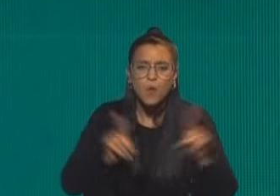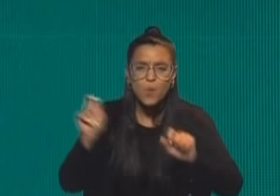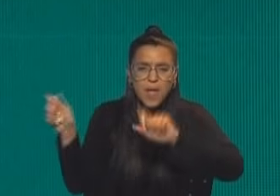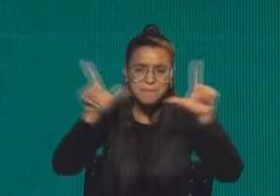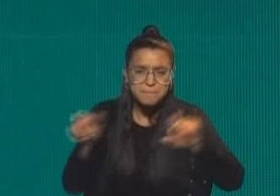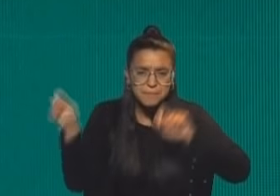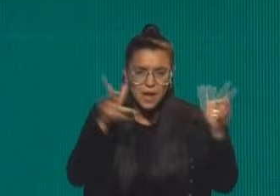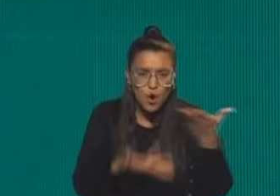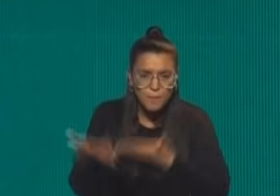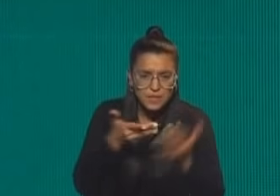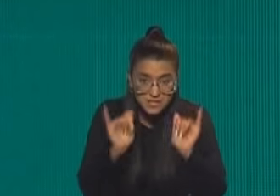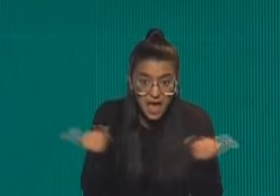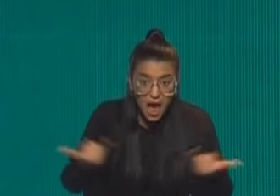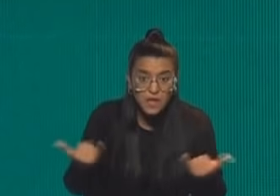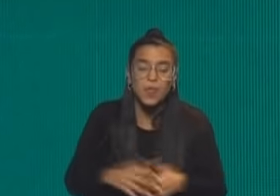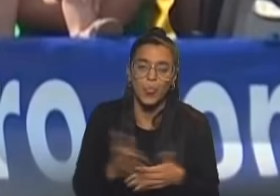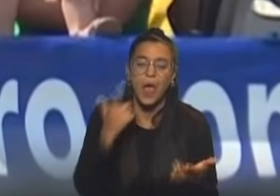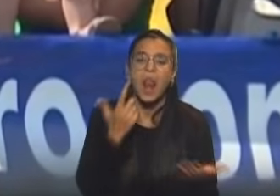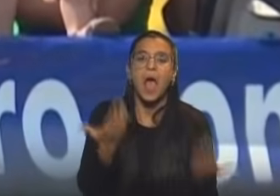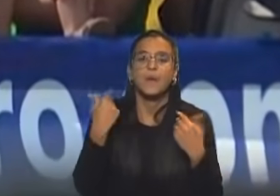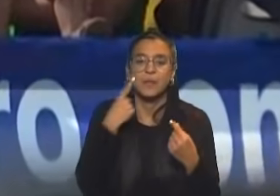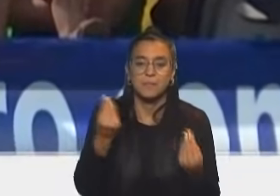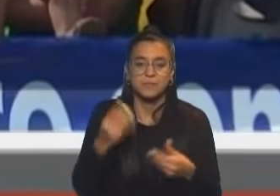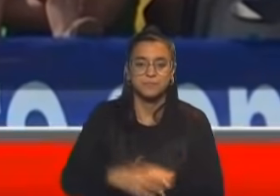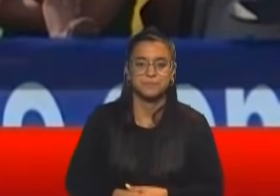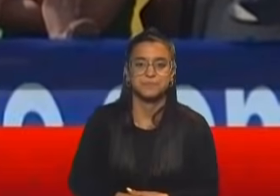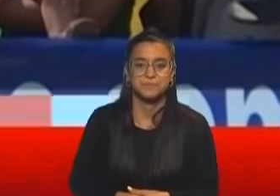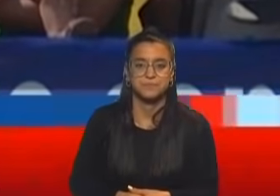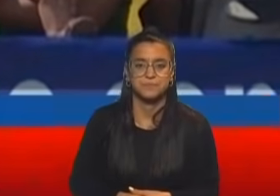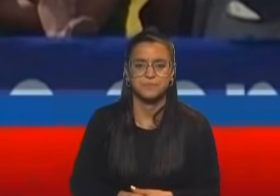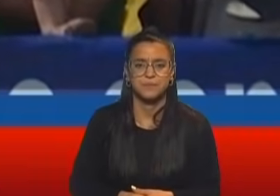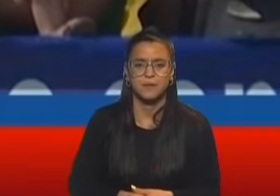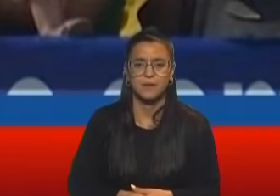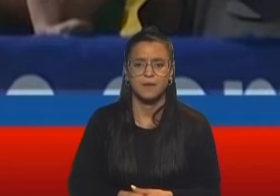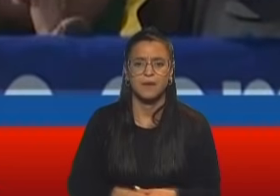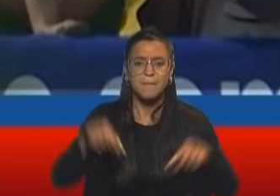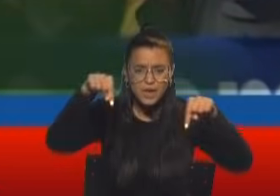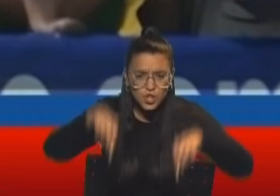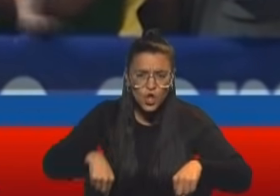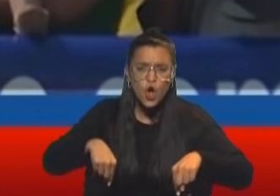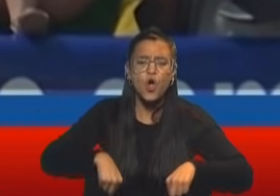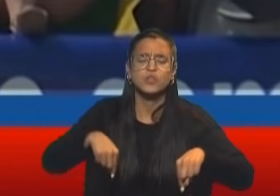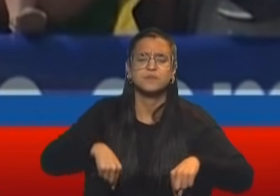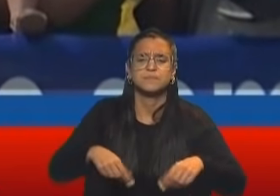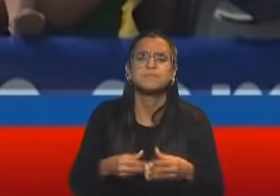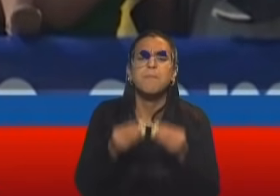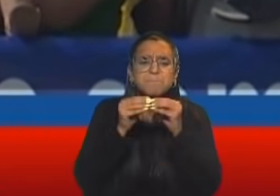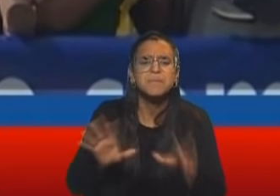para ir compartiendo, ¿sí? Dale, vemos qué pasa en Brasil. A partir de hoje, uma nova